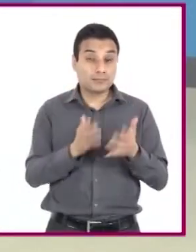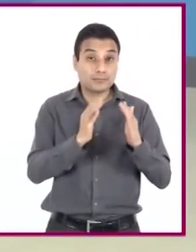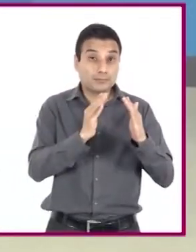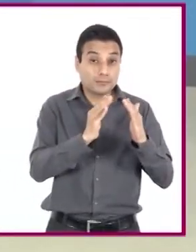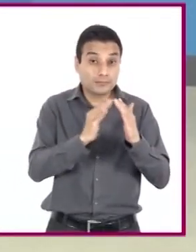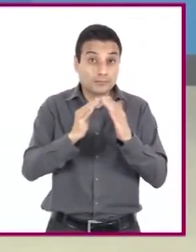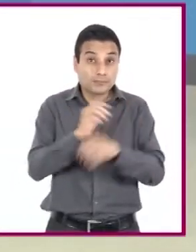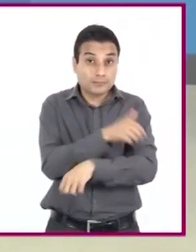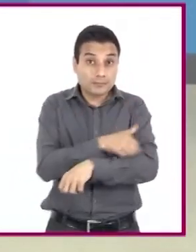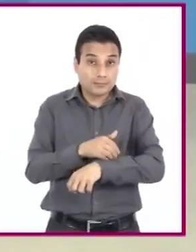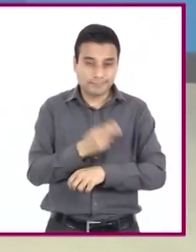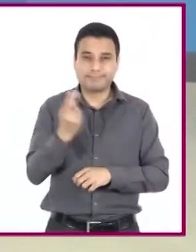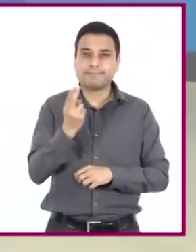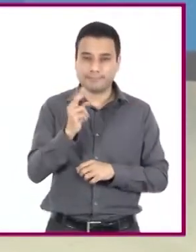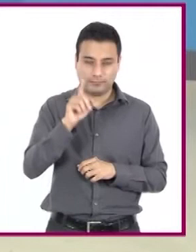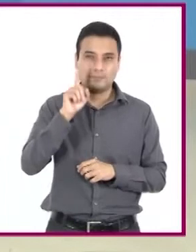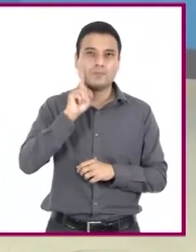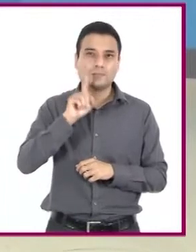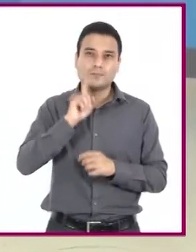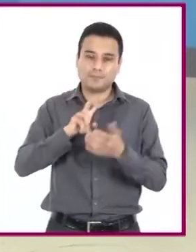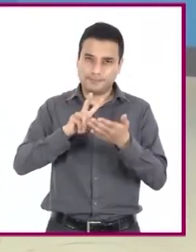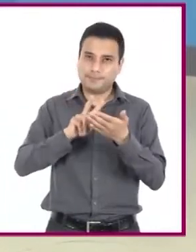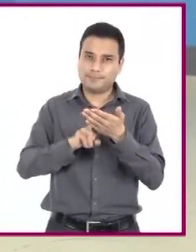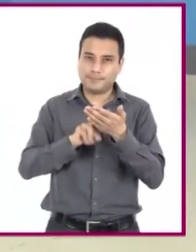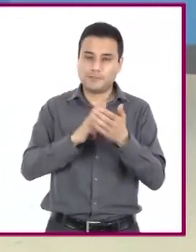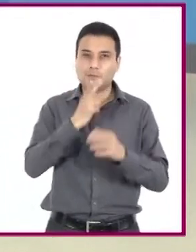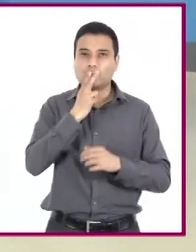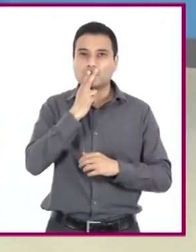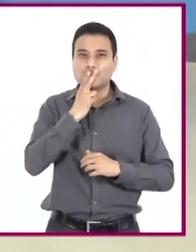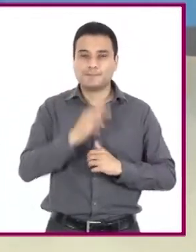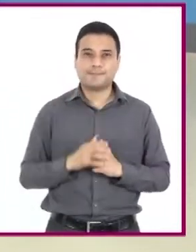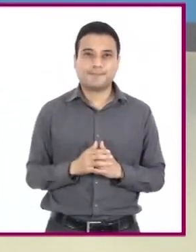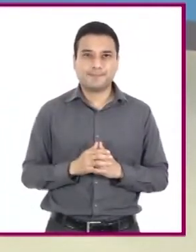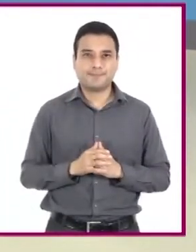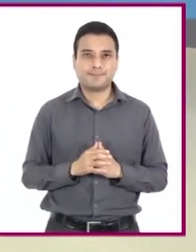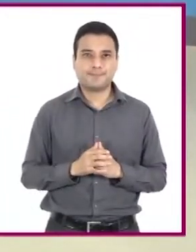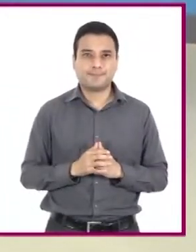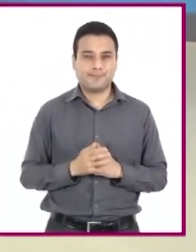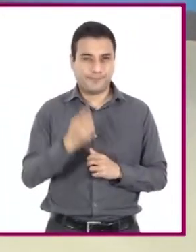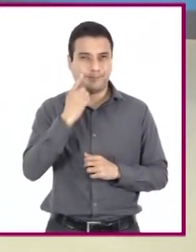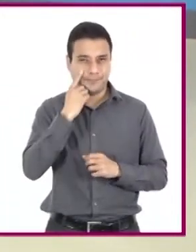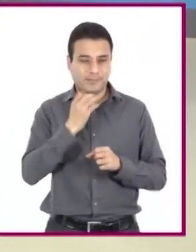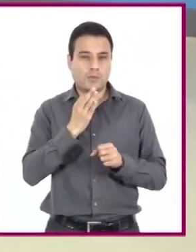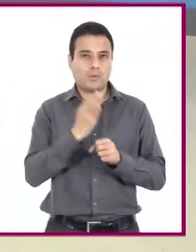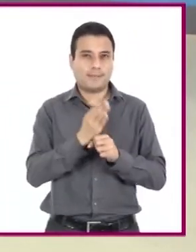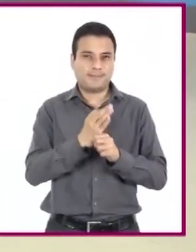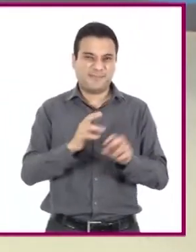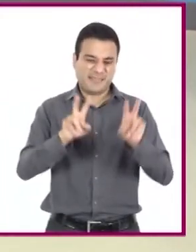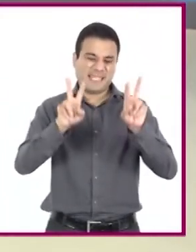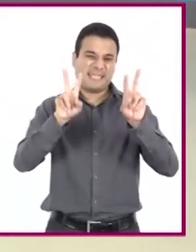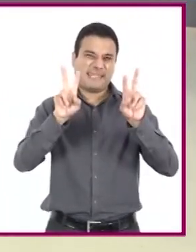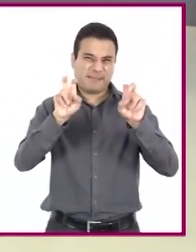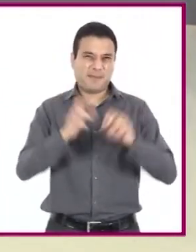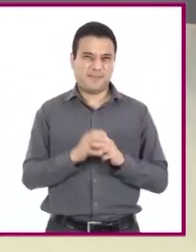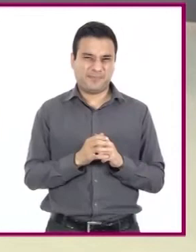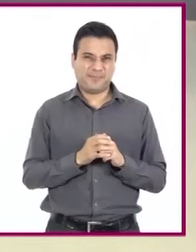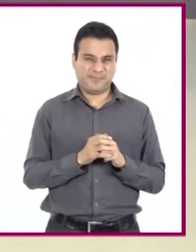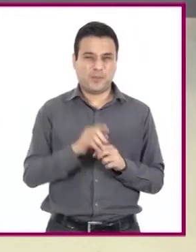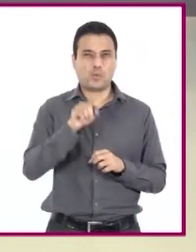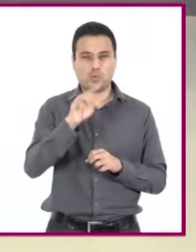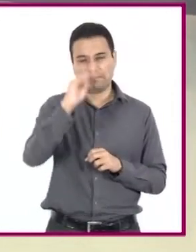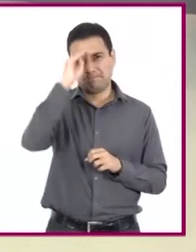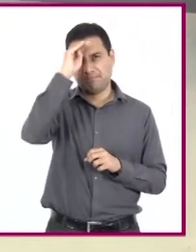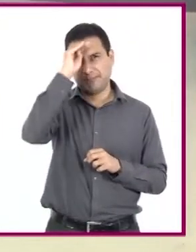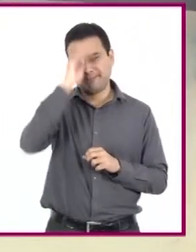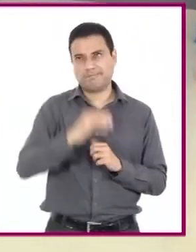Para continuar la reflexión sobre lo que se ha venido abordando, les invito a escribir 5 acciones que